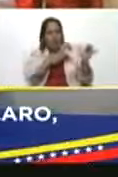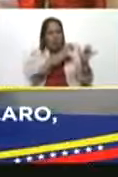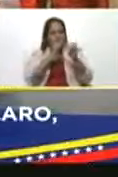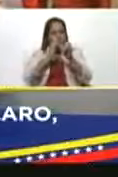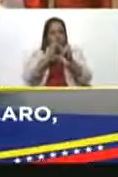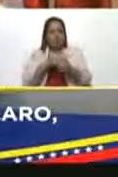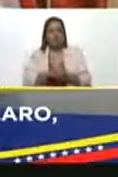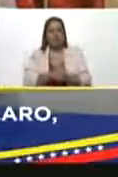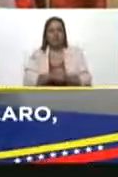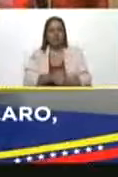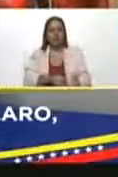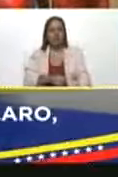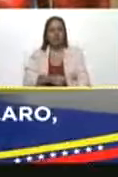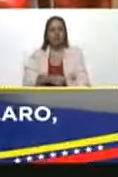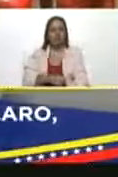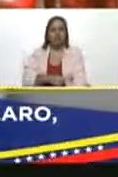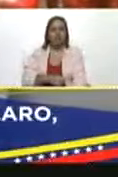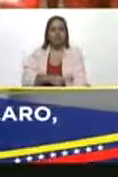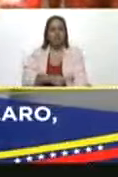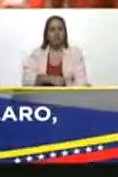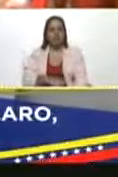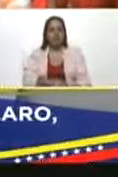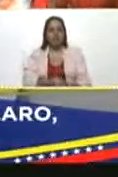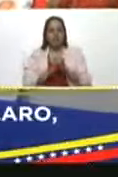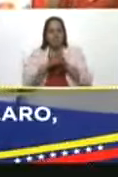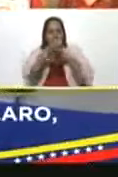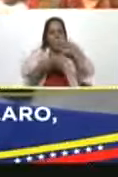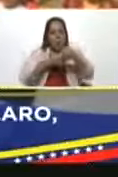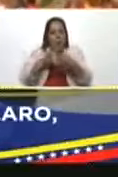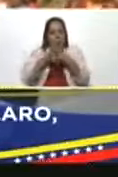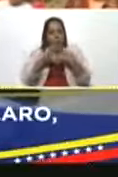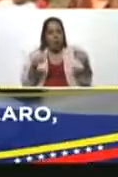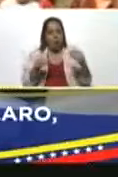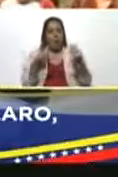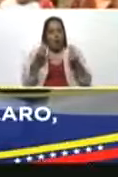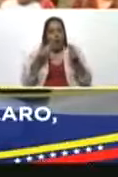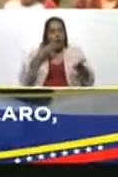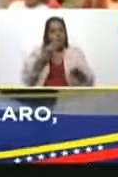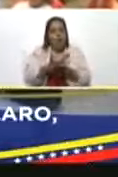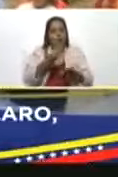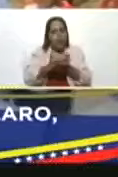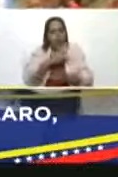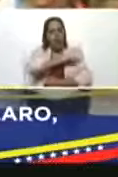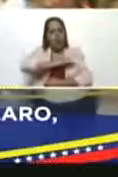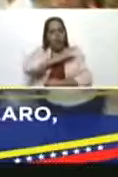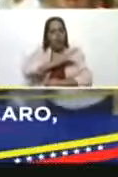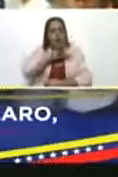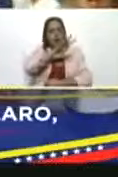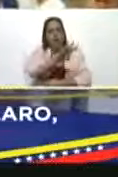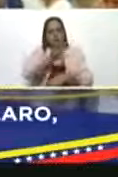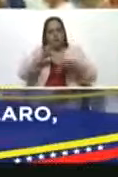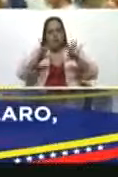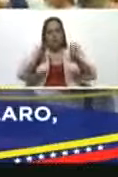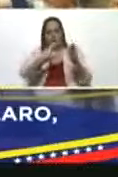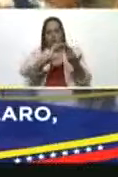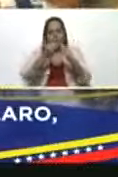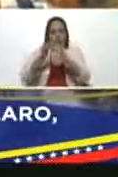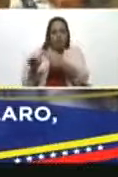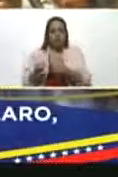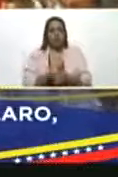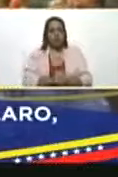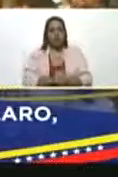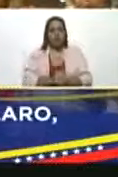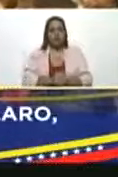ya. Explícame todo, Mayra. El poder popular, la propuesta de las comunas, las 48 comunidades. Bueno,